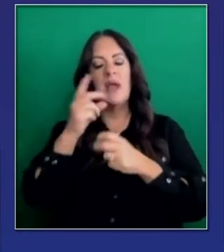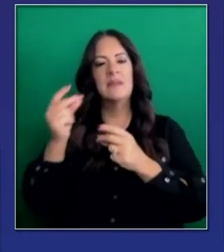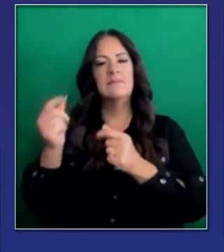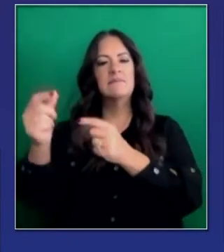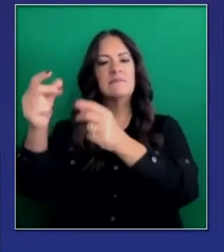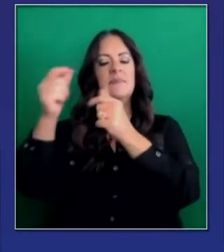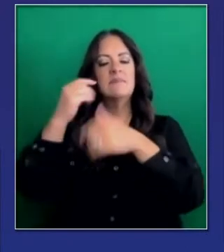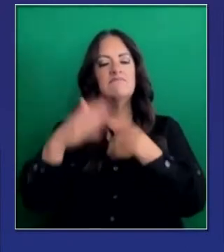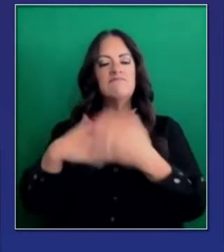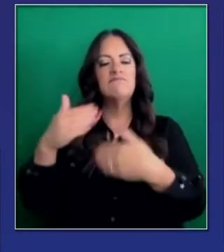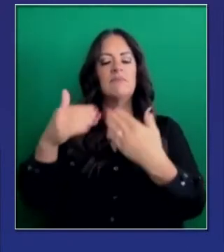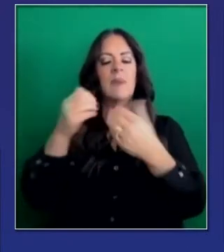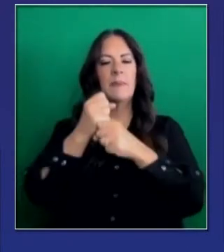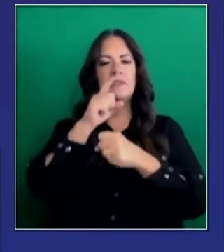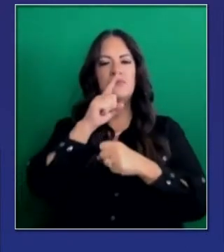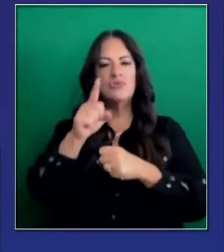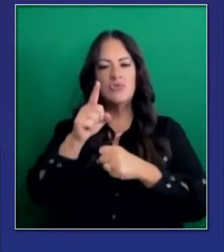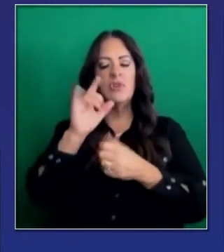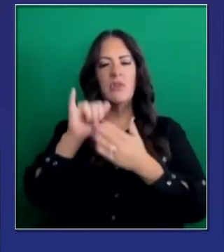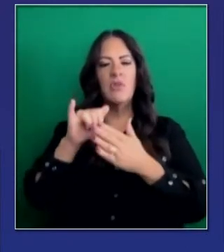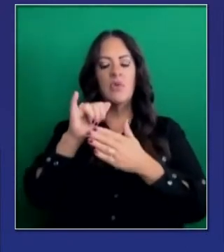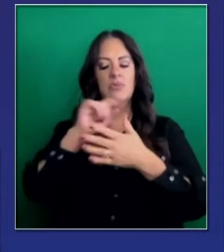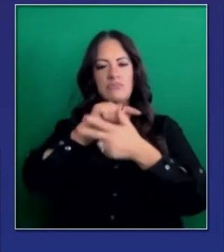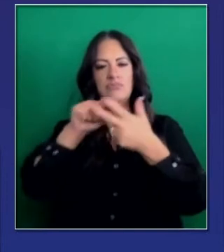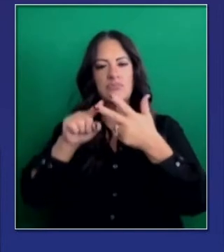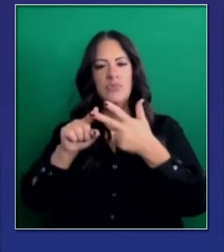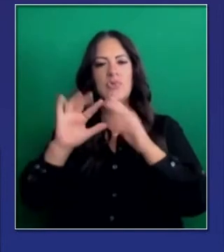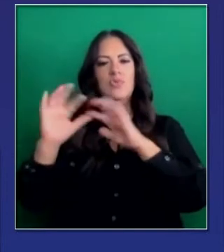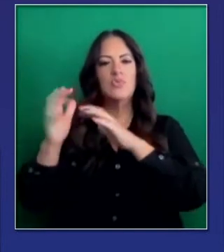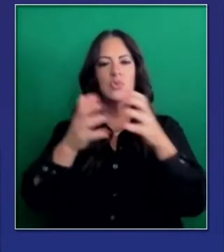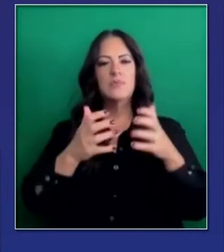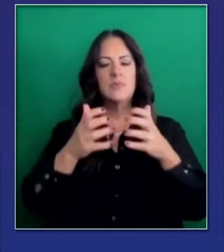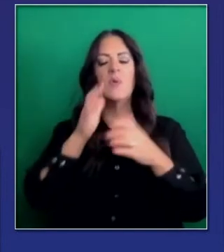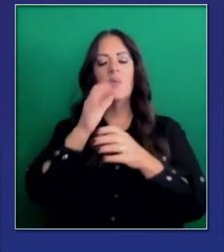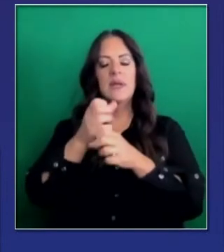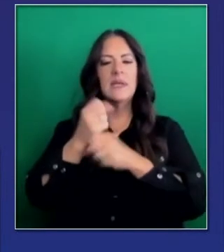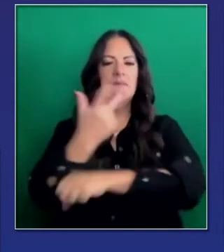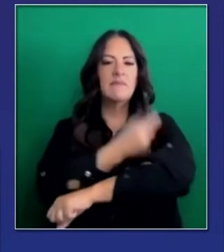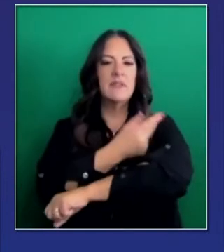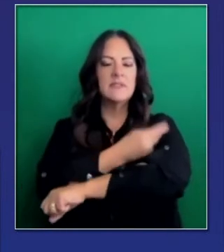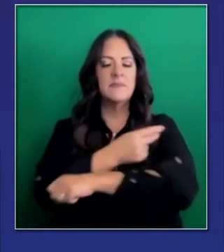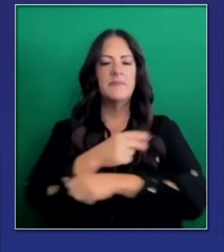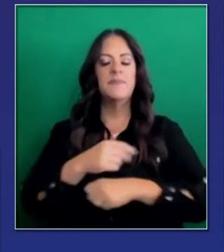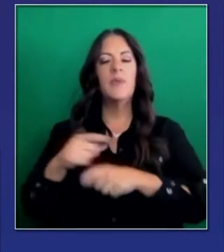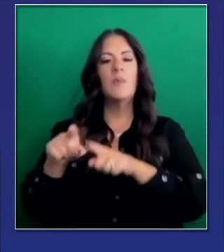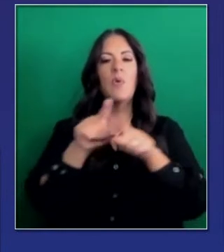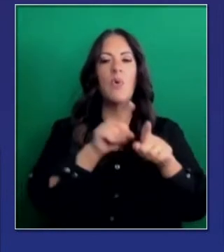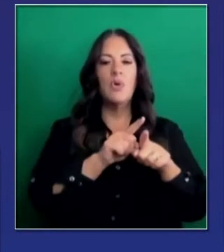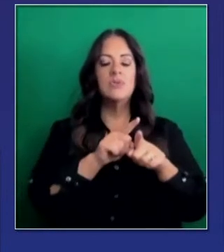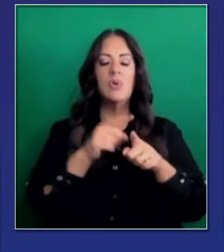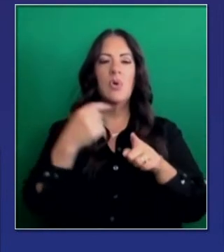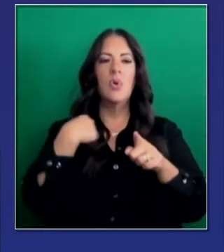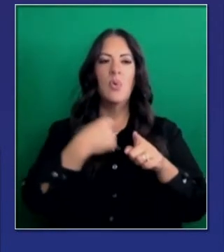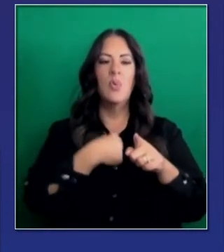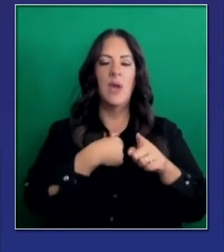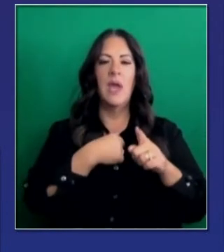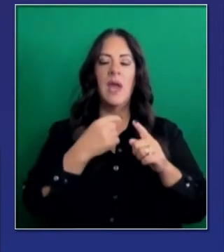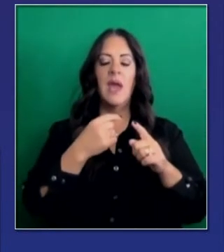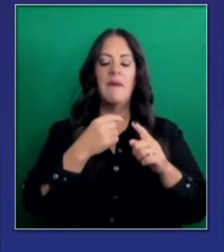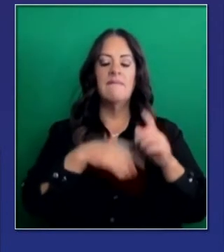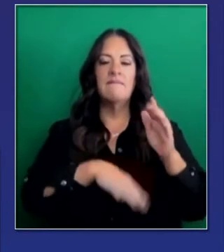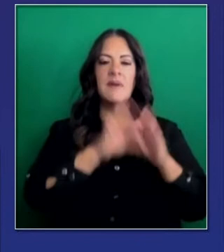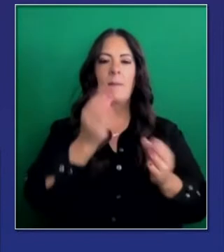rápidamente todos reciban las vacunas y también hemos expandido la el grupo de gente de los que están administrando